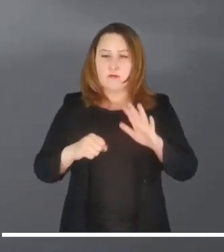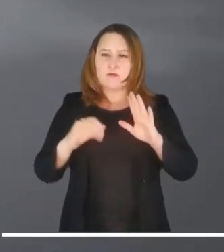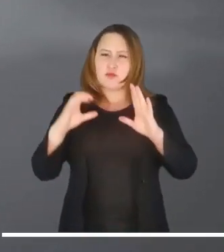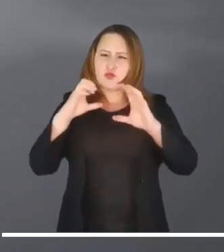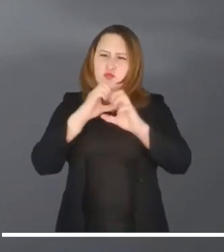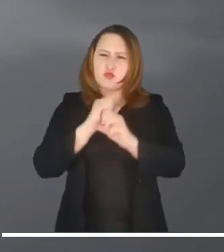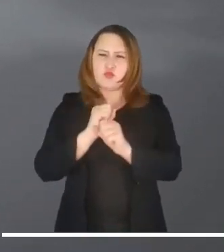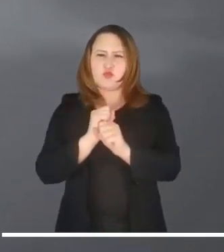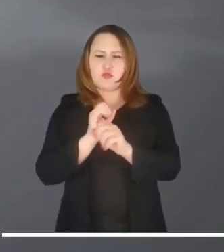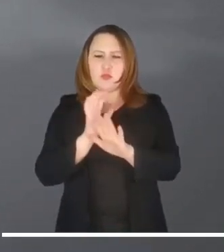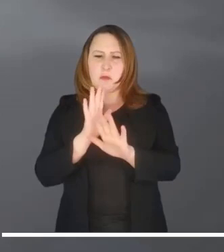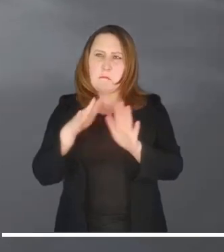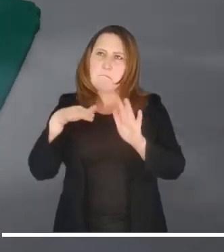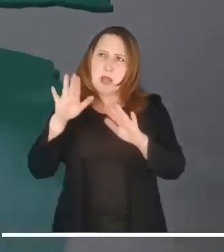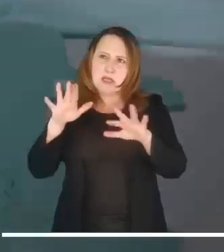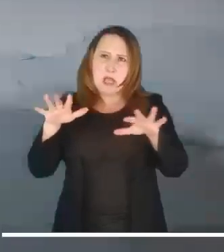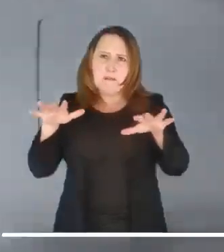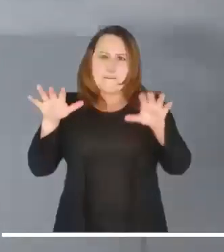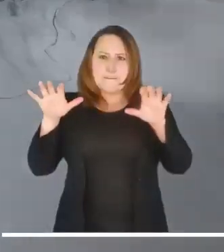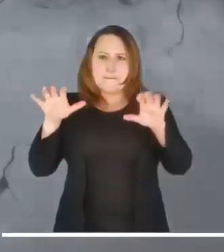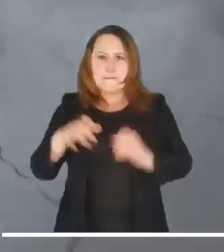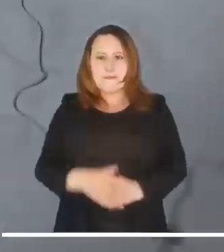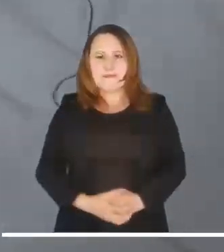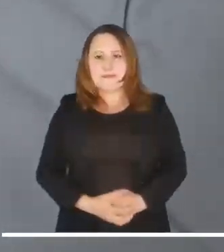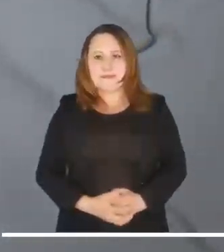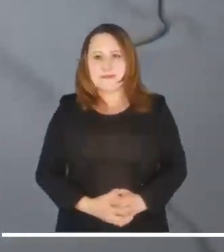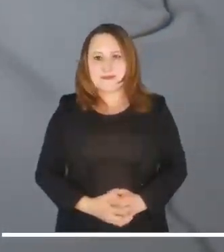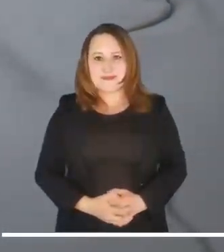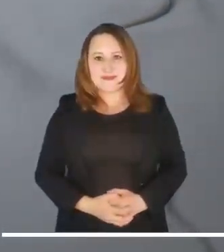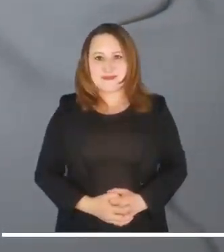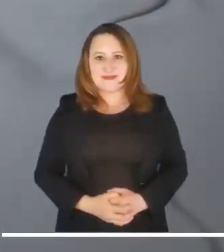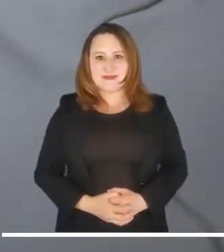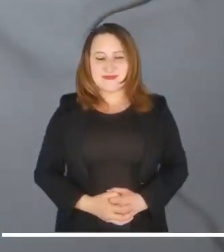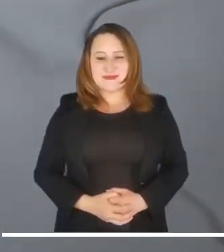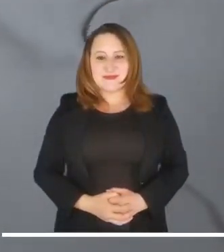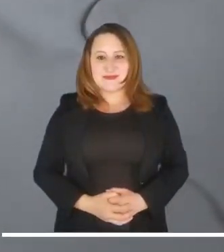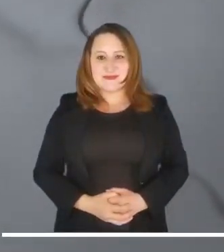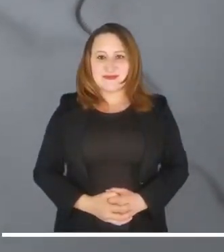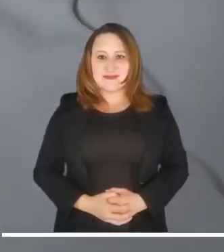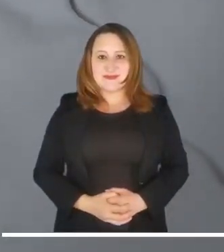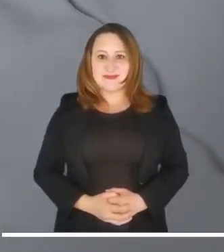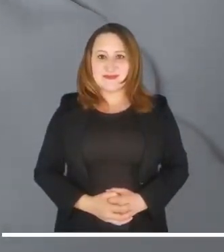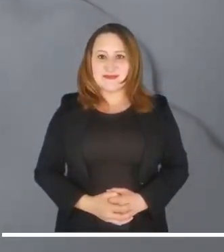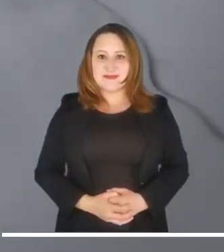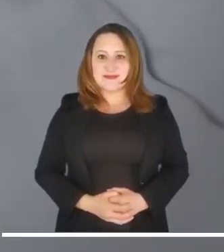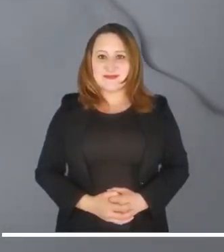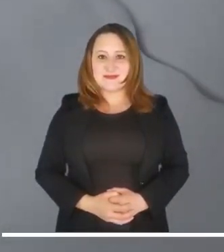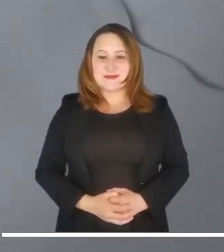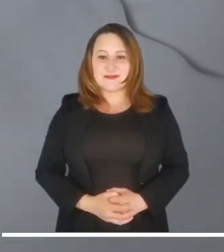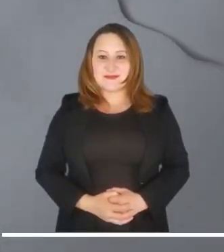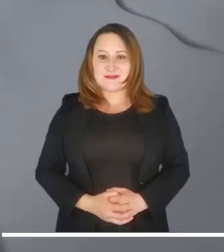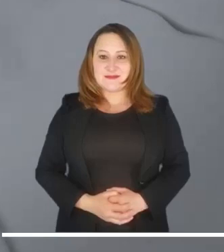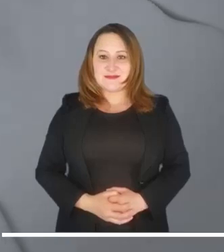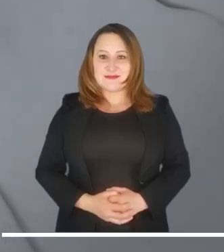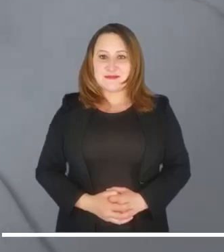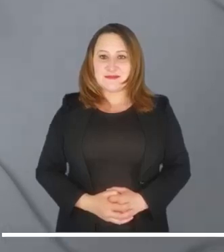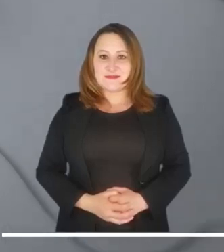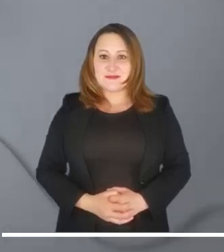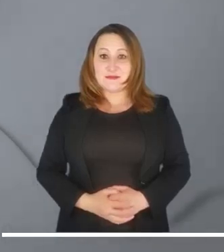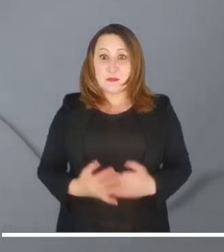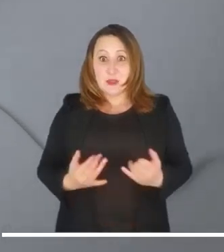Algunas cadenas de nubes visitarán Bogotá. Sin embargo, para la noche tendremos condiciones secas predominantes.